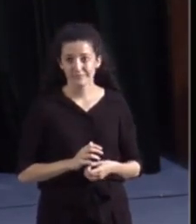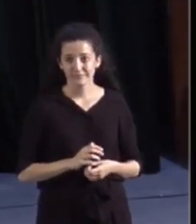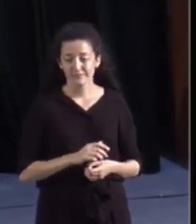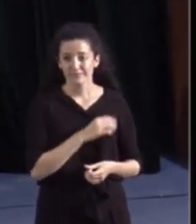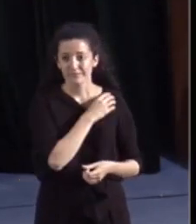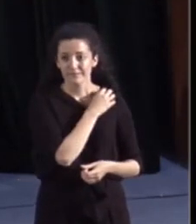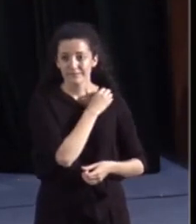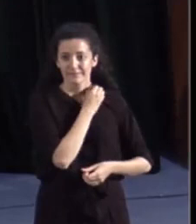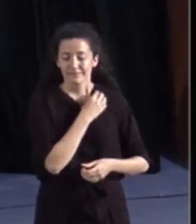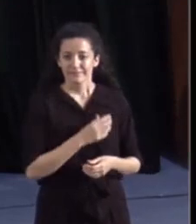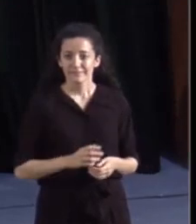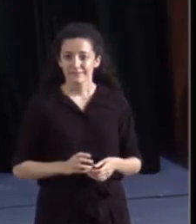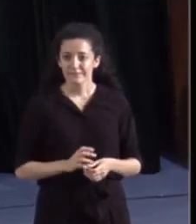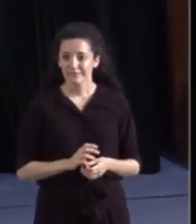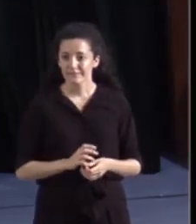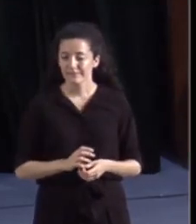Vale, entonces,